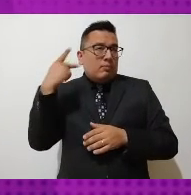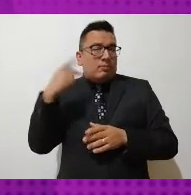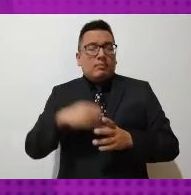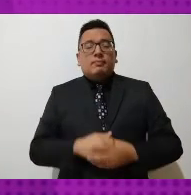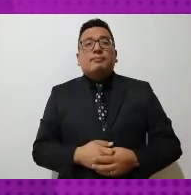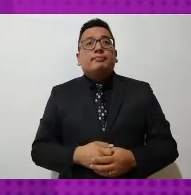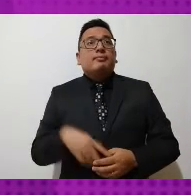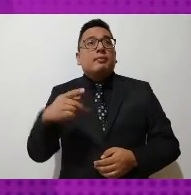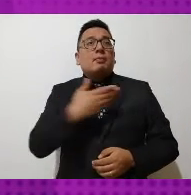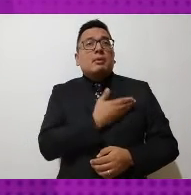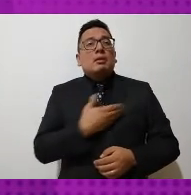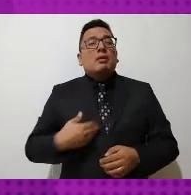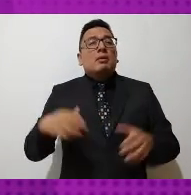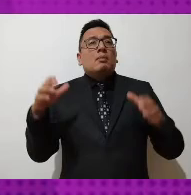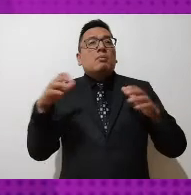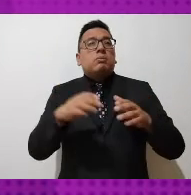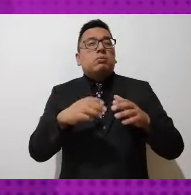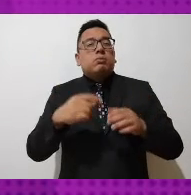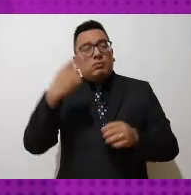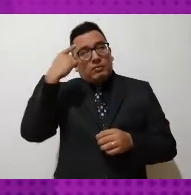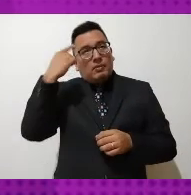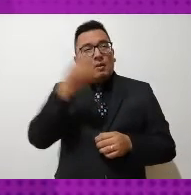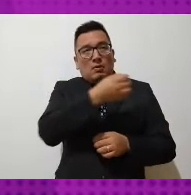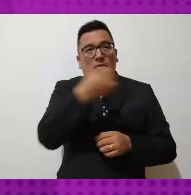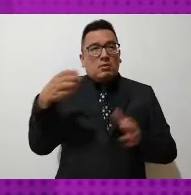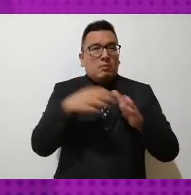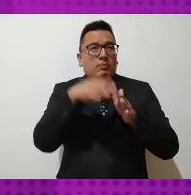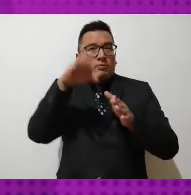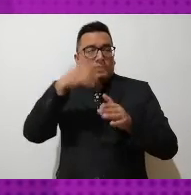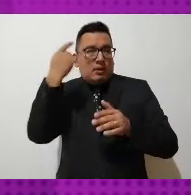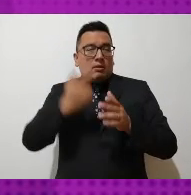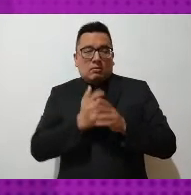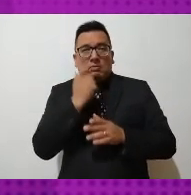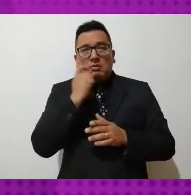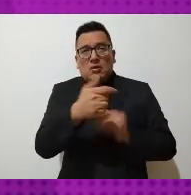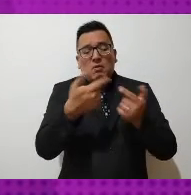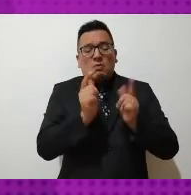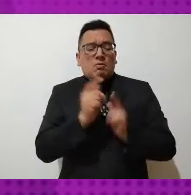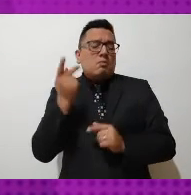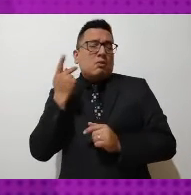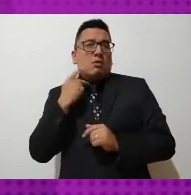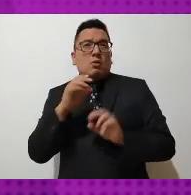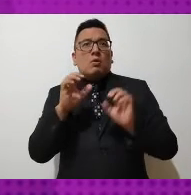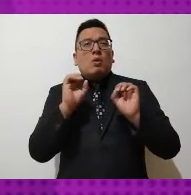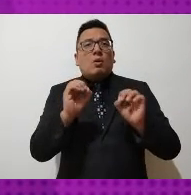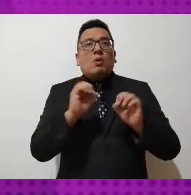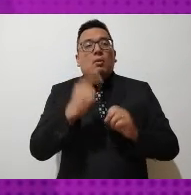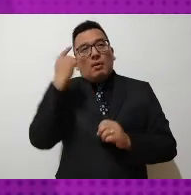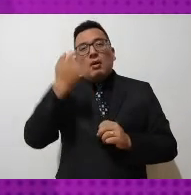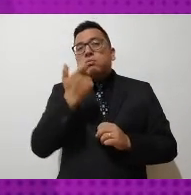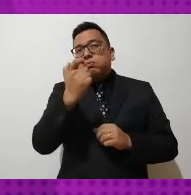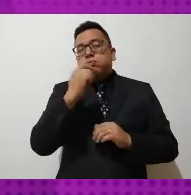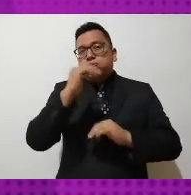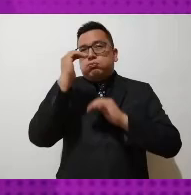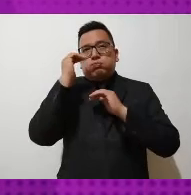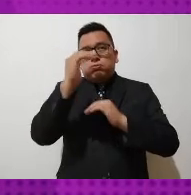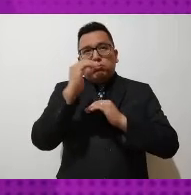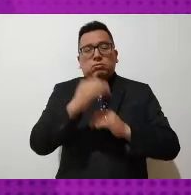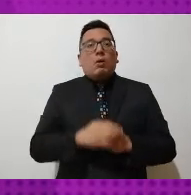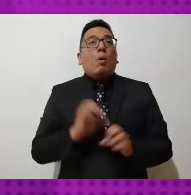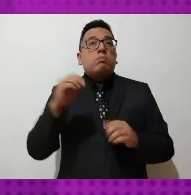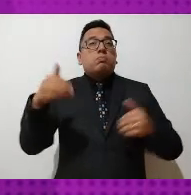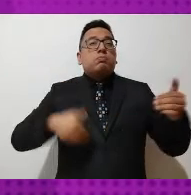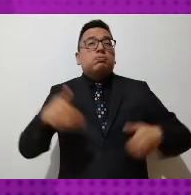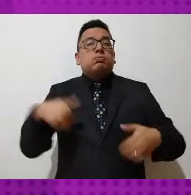Puebla, presidente de la Comisión Permanente de Organización Electoral de Prerrogativas, Partidos Políticos y topes de gastos de campaña y